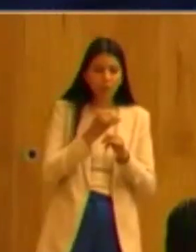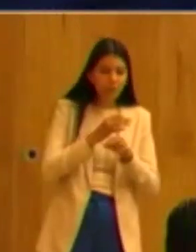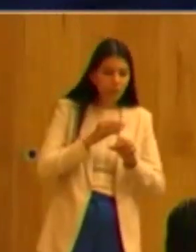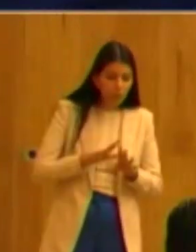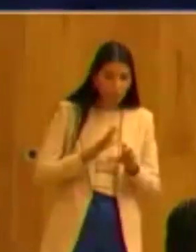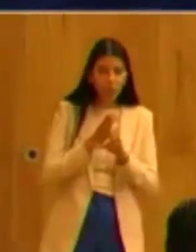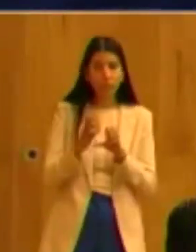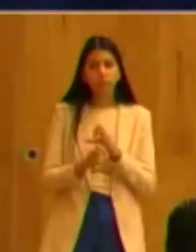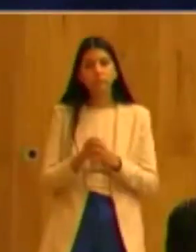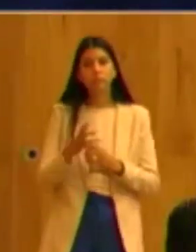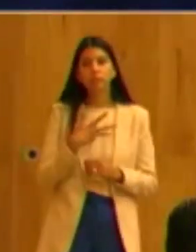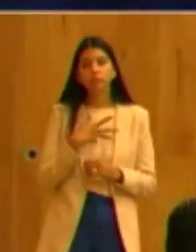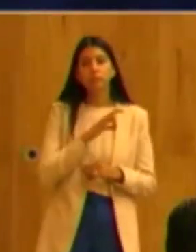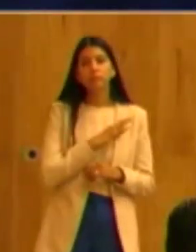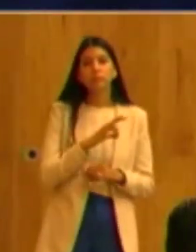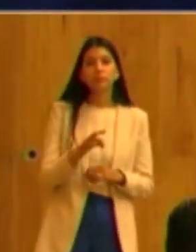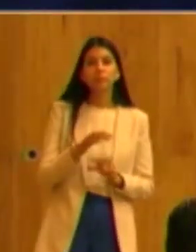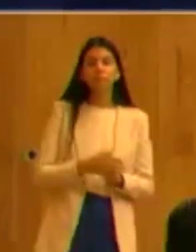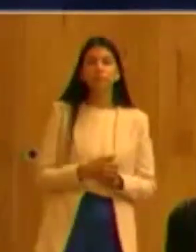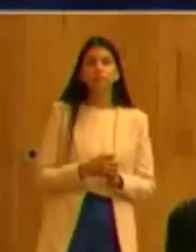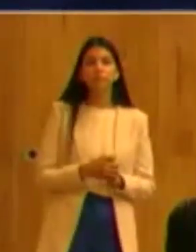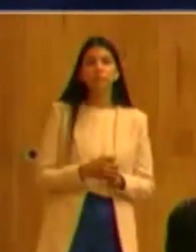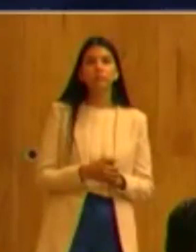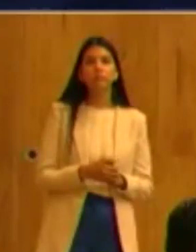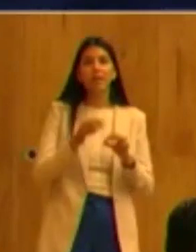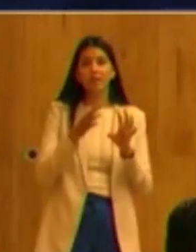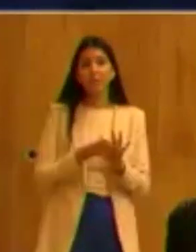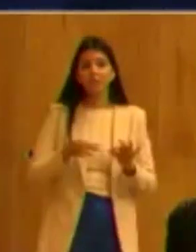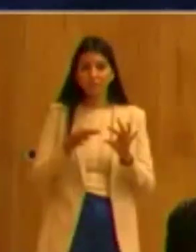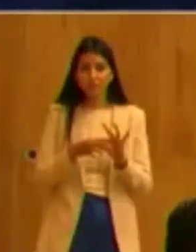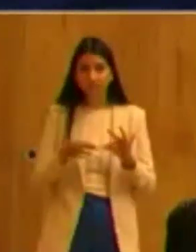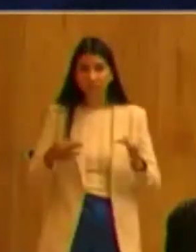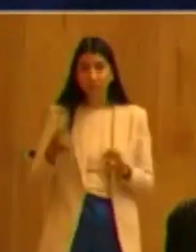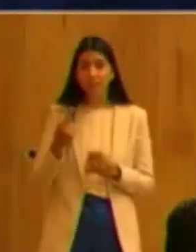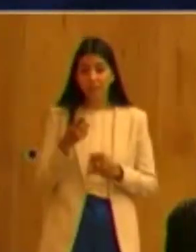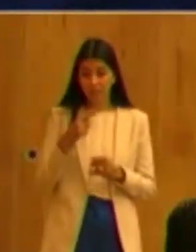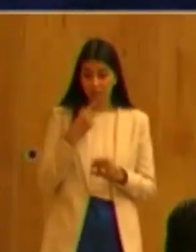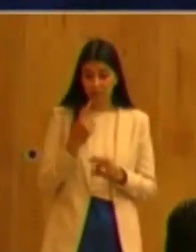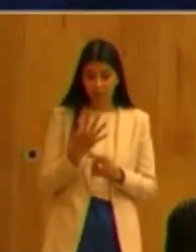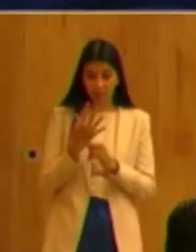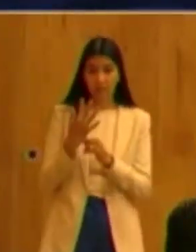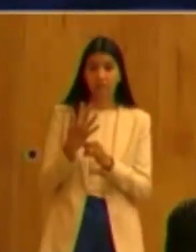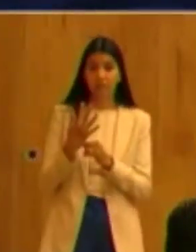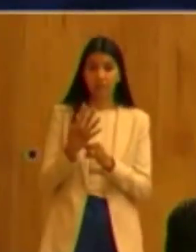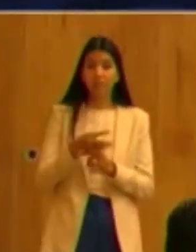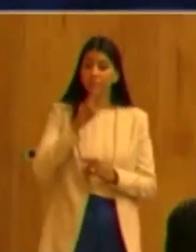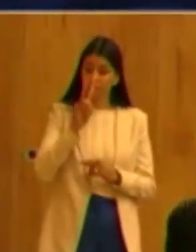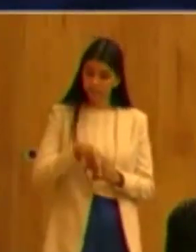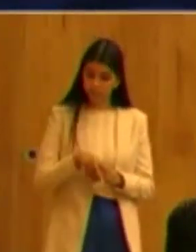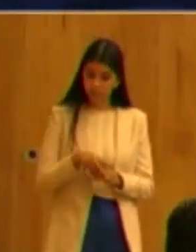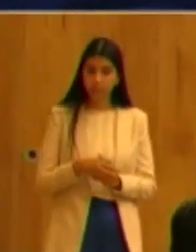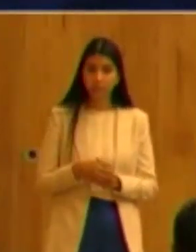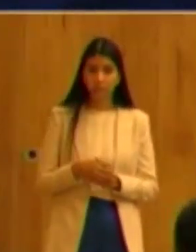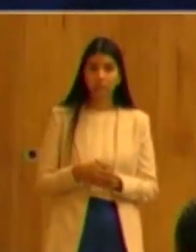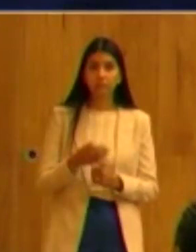información hay que pueda justificar que lo que ella dice sea verosímil,